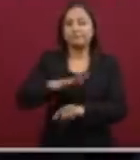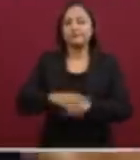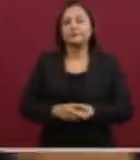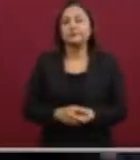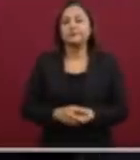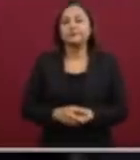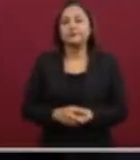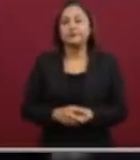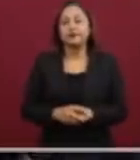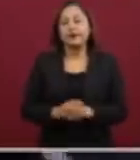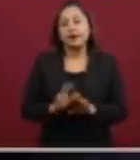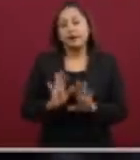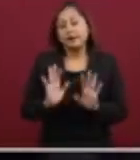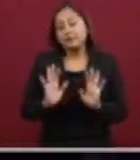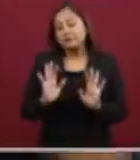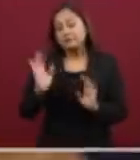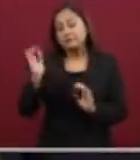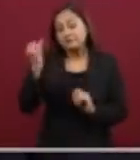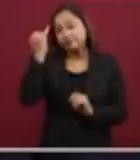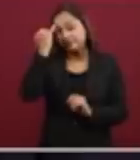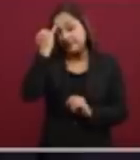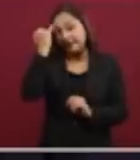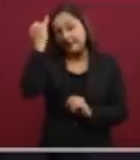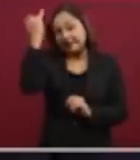Idealmente, ¿sí?